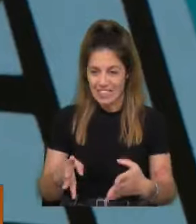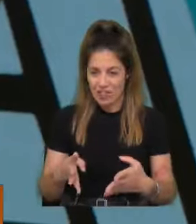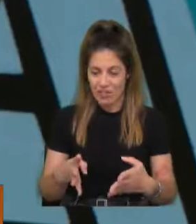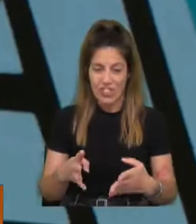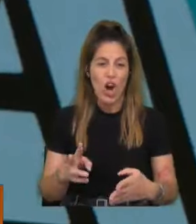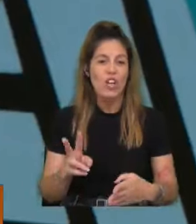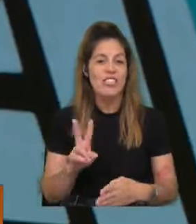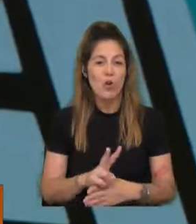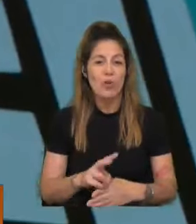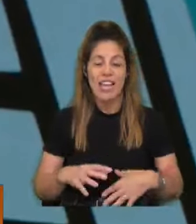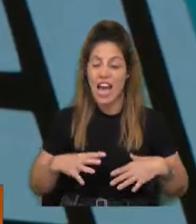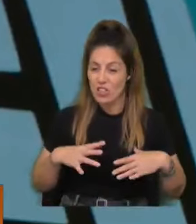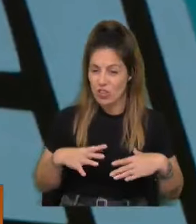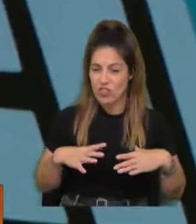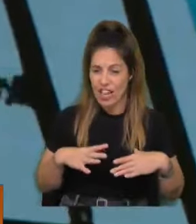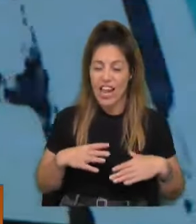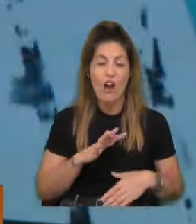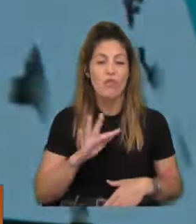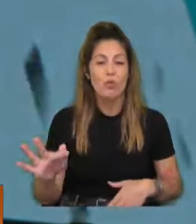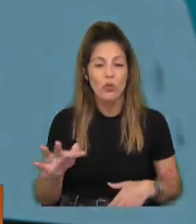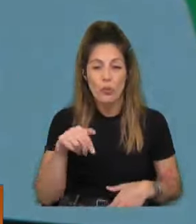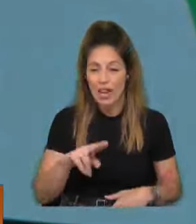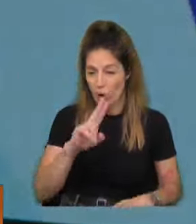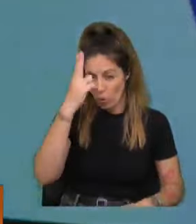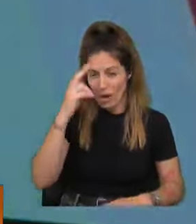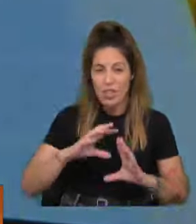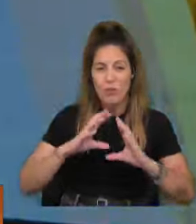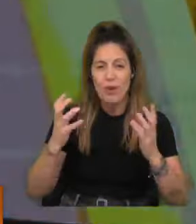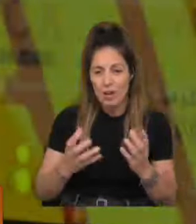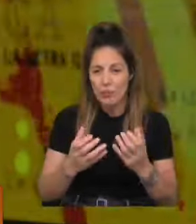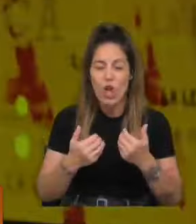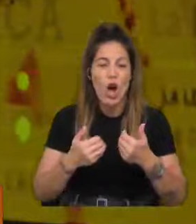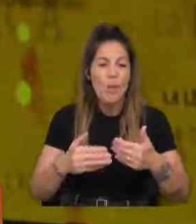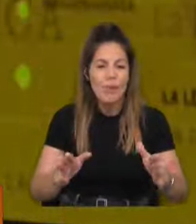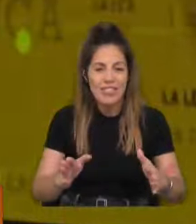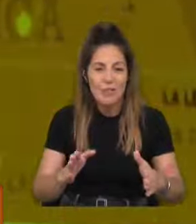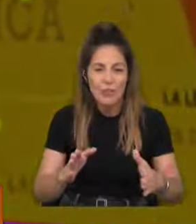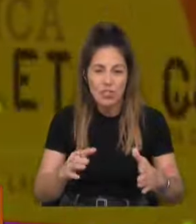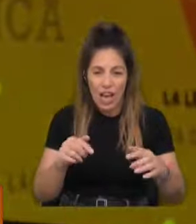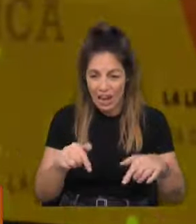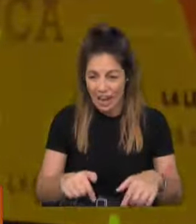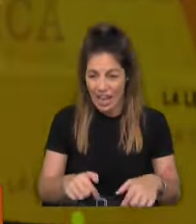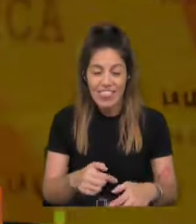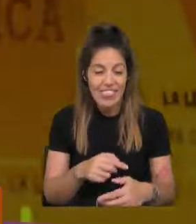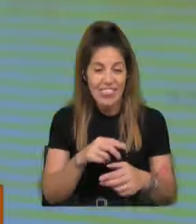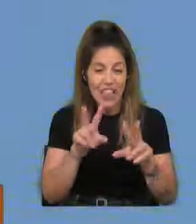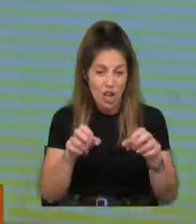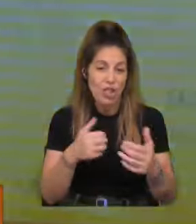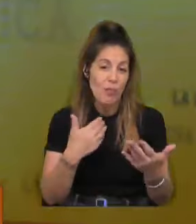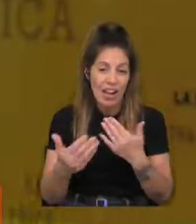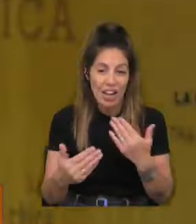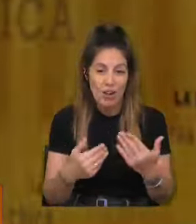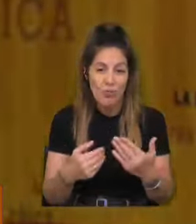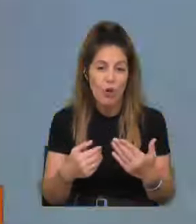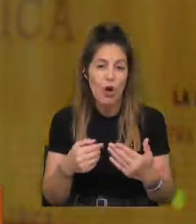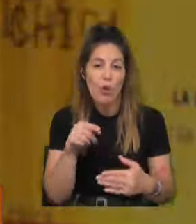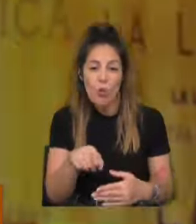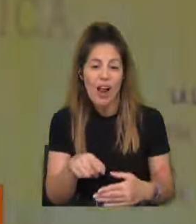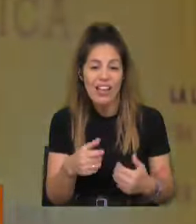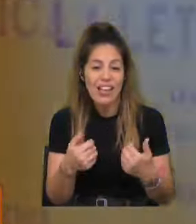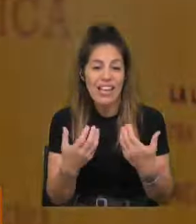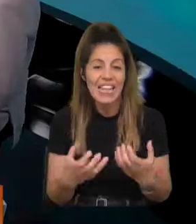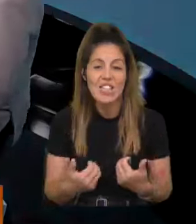seguridad social a futuro está planteado para Uruguay y para el mundo arranquemos Camilo a ver de los temas que venimos hablando con cuál querés